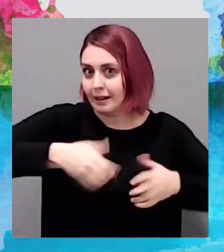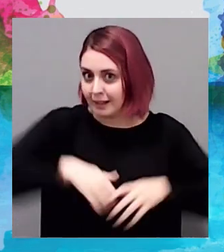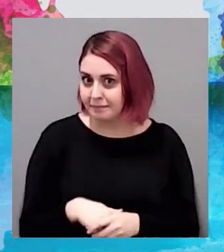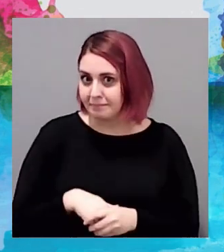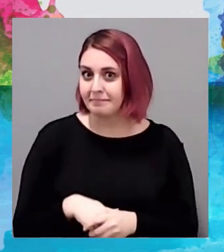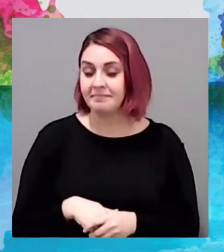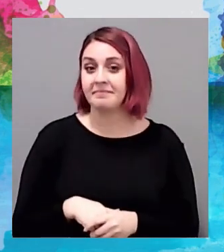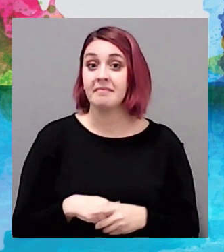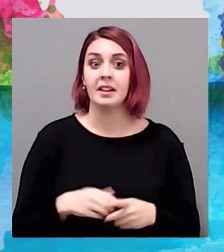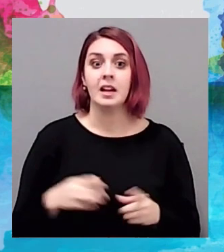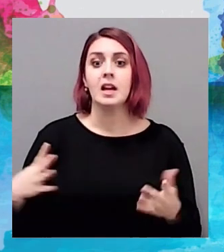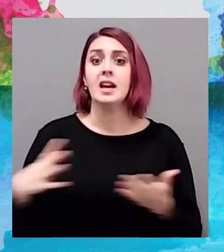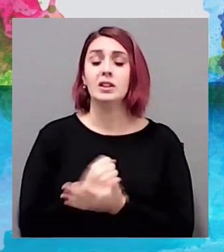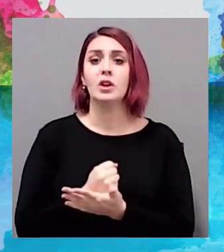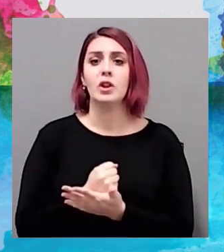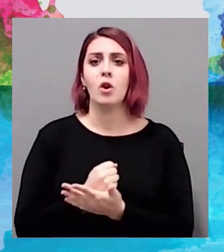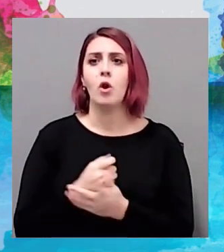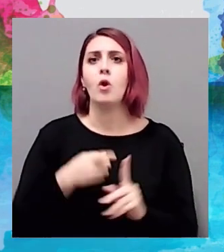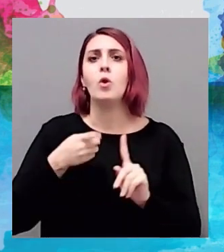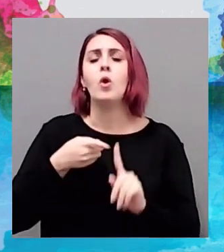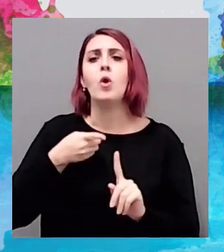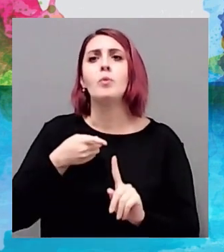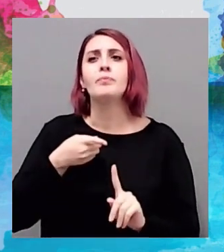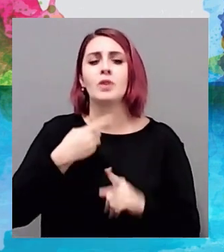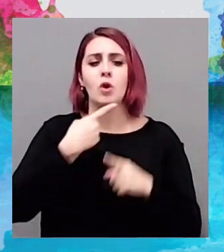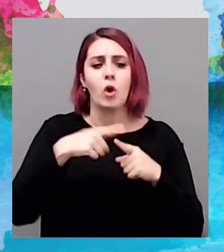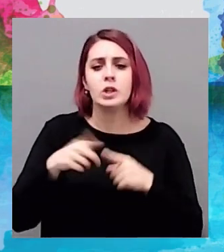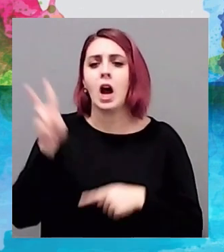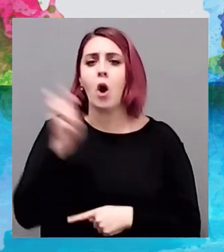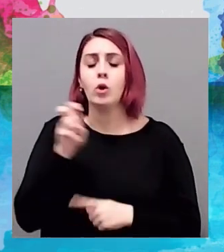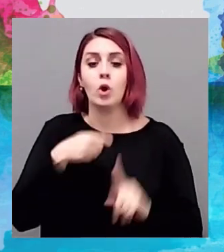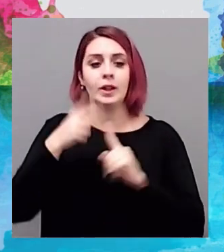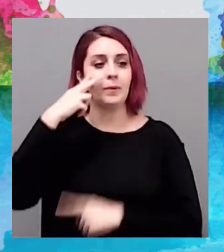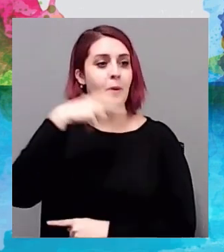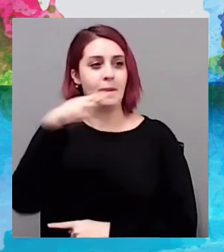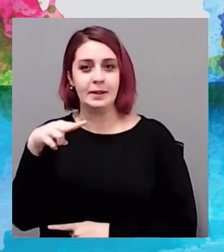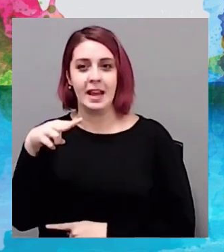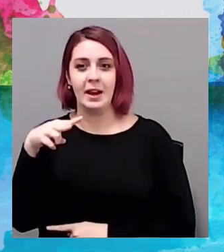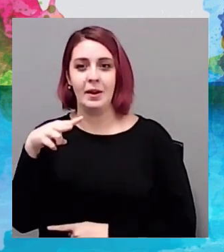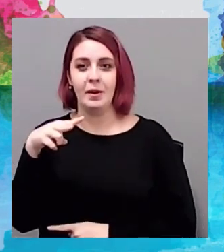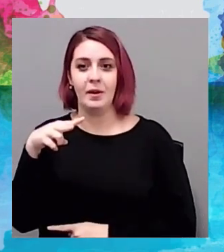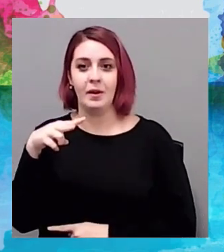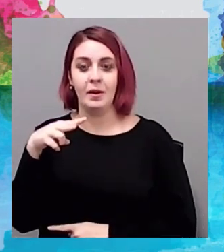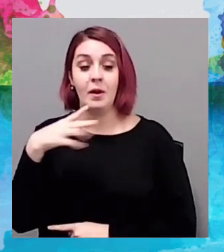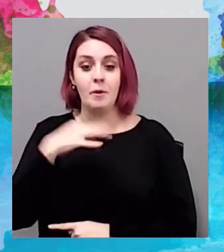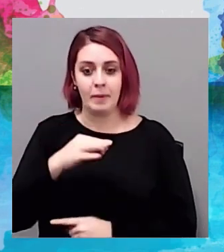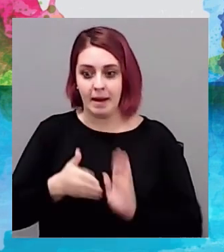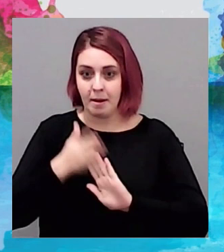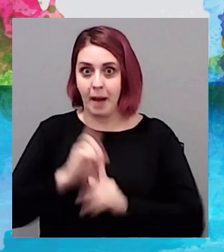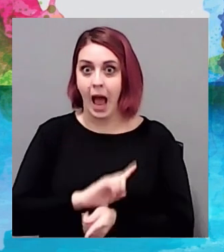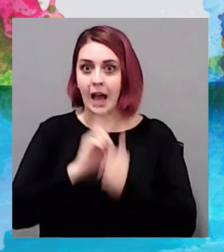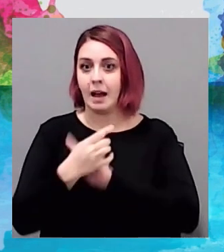Y todo lo que sirva para que los museos sean de verdad el motor de cambio tiene que ir por